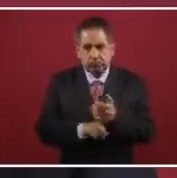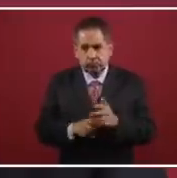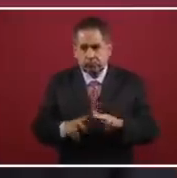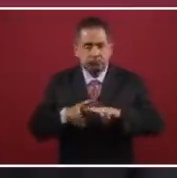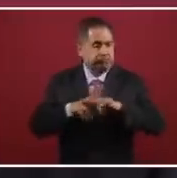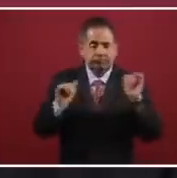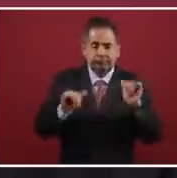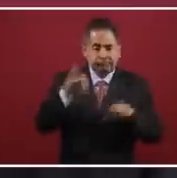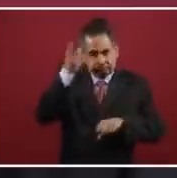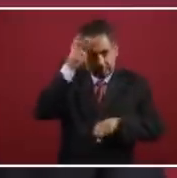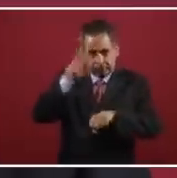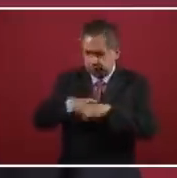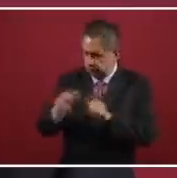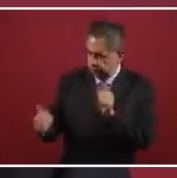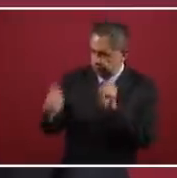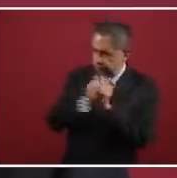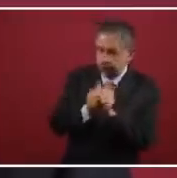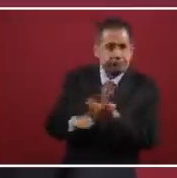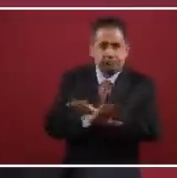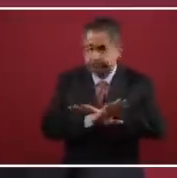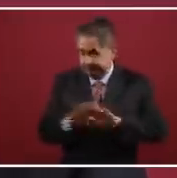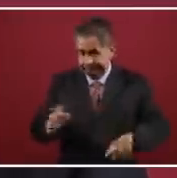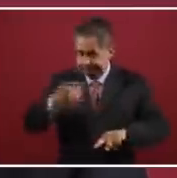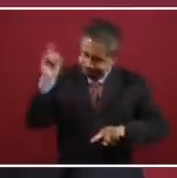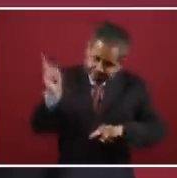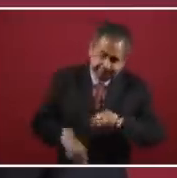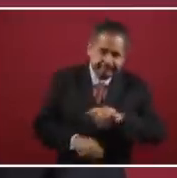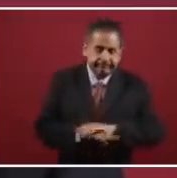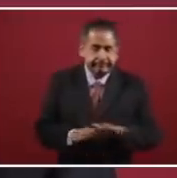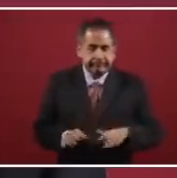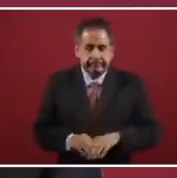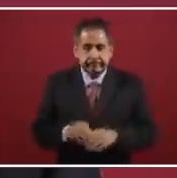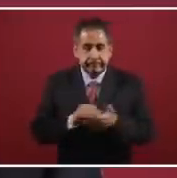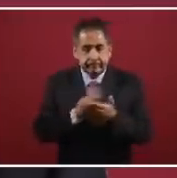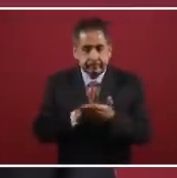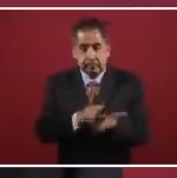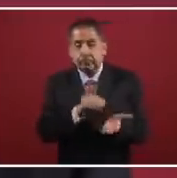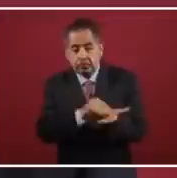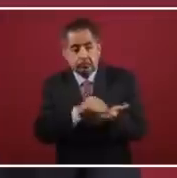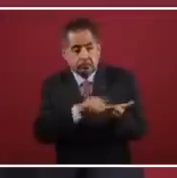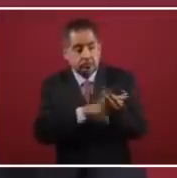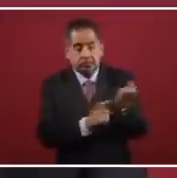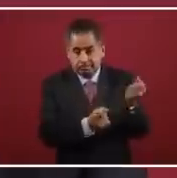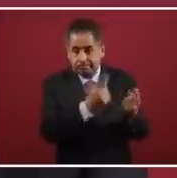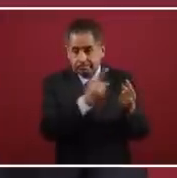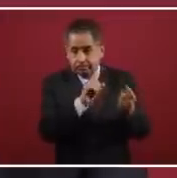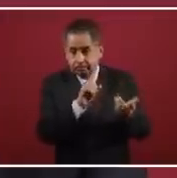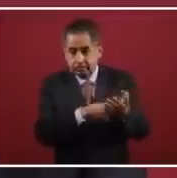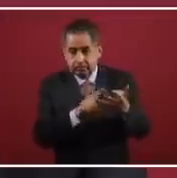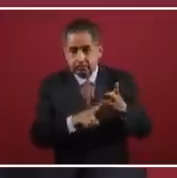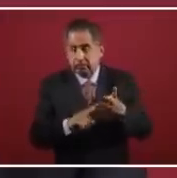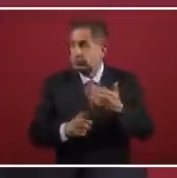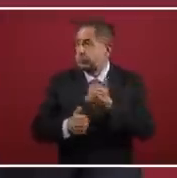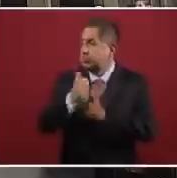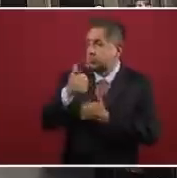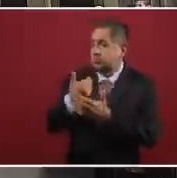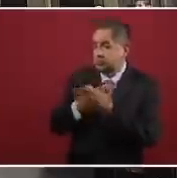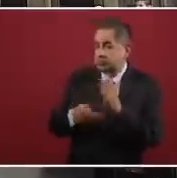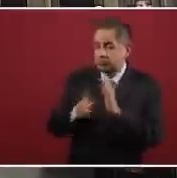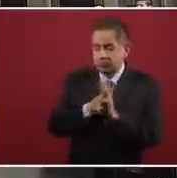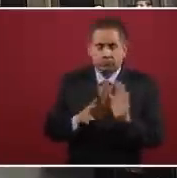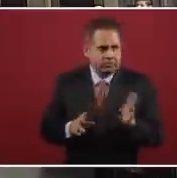nada de direcciones adjuntas. En efecto, siguen existiendo. ¿Y están en concurso actualmente?